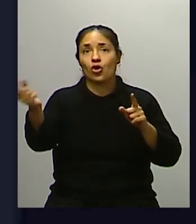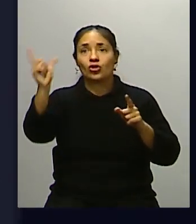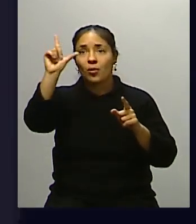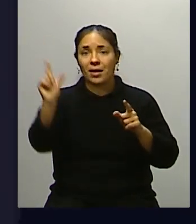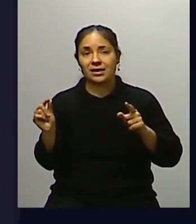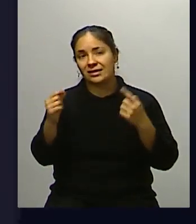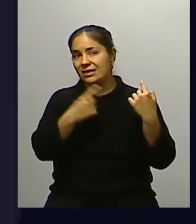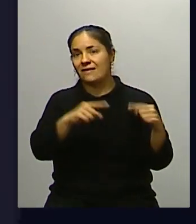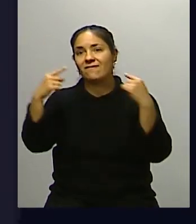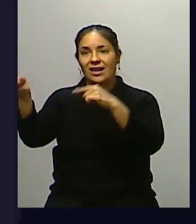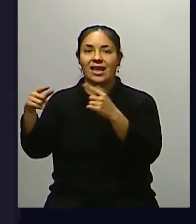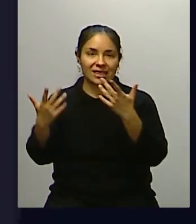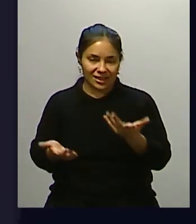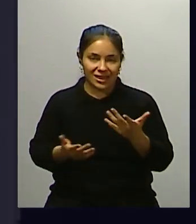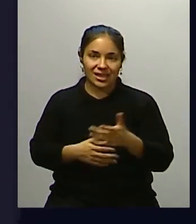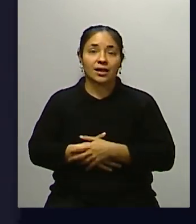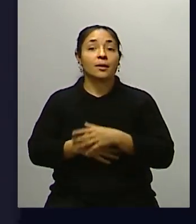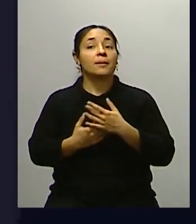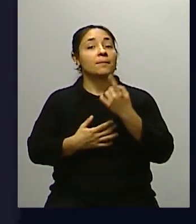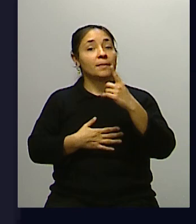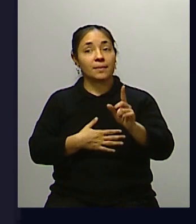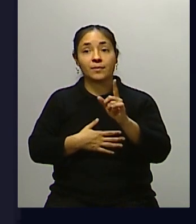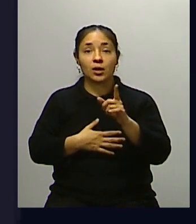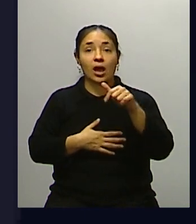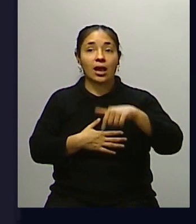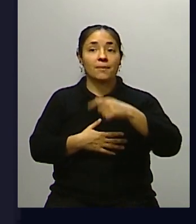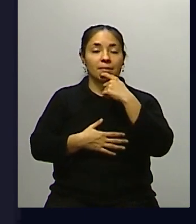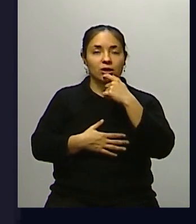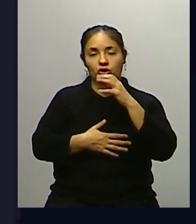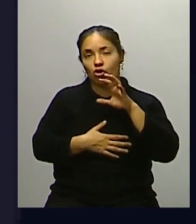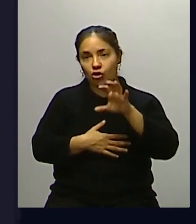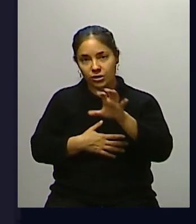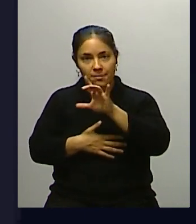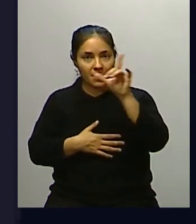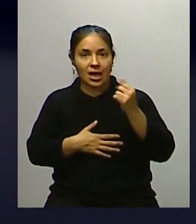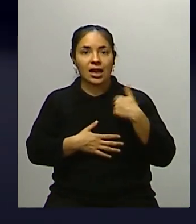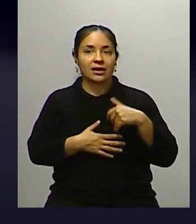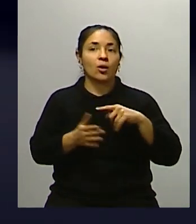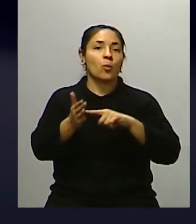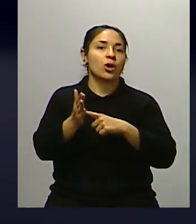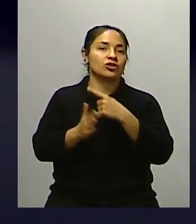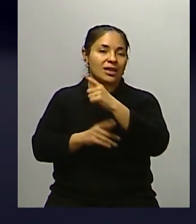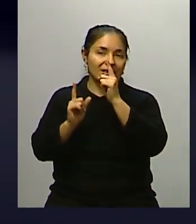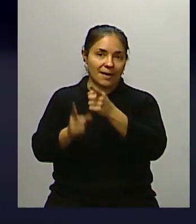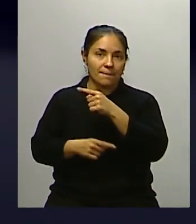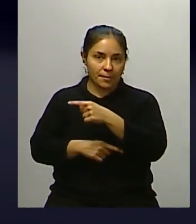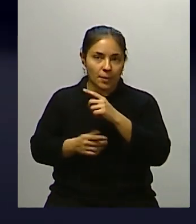Claro. Por eso es la diferencia. Pero acá principalmente en Mendoza y en Argentina, en Buenos Aires también se ve mucho